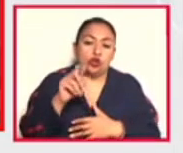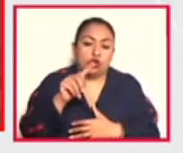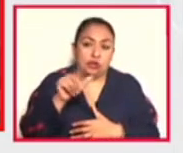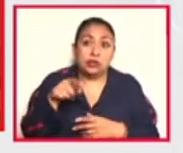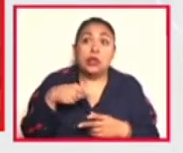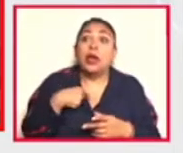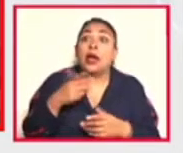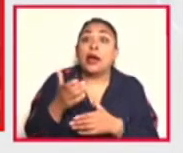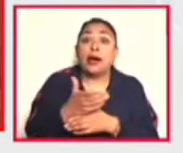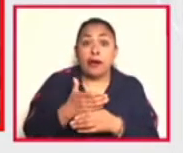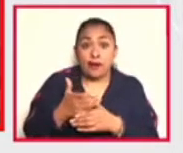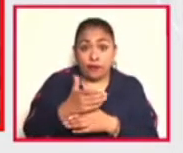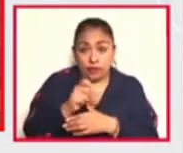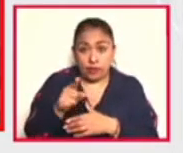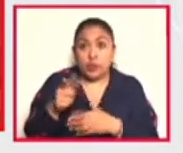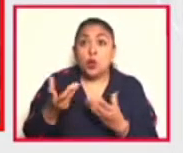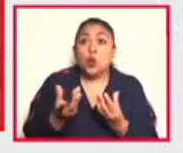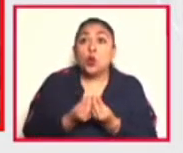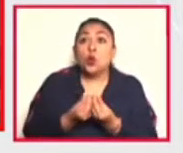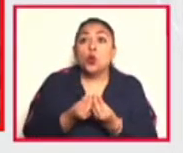El café va acompañado con alcohol.